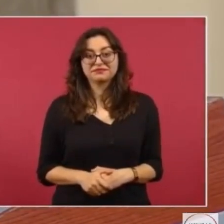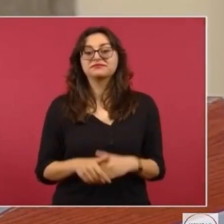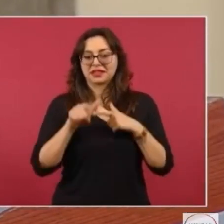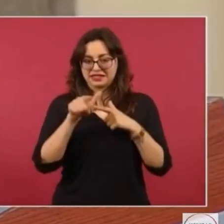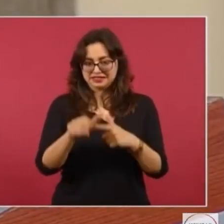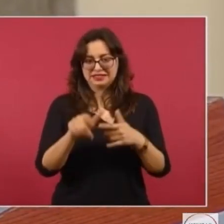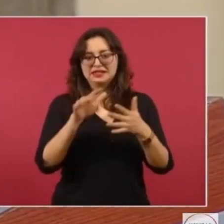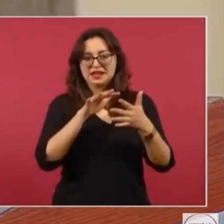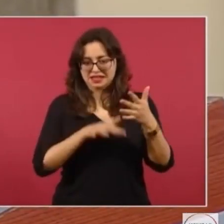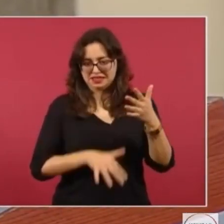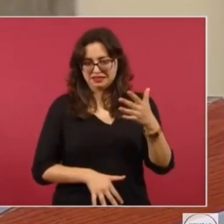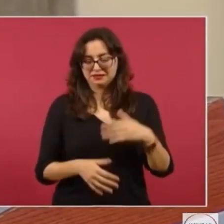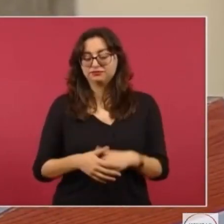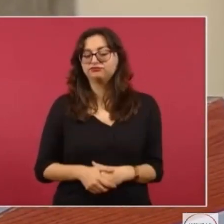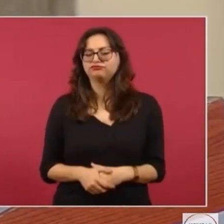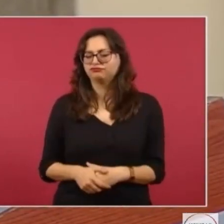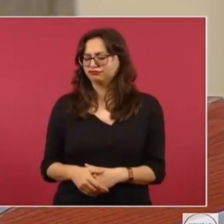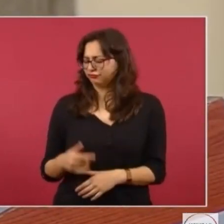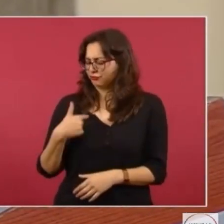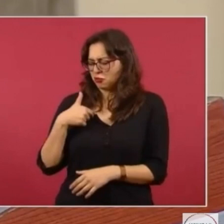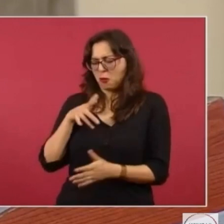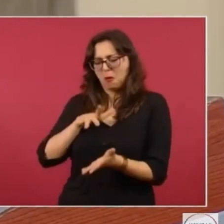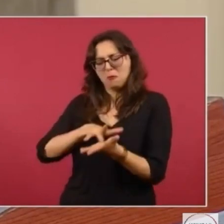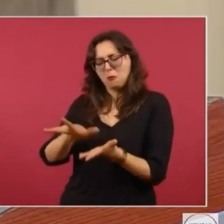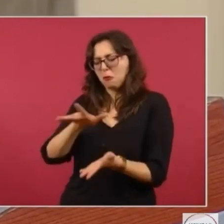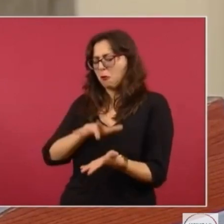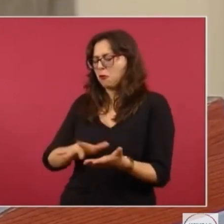Con mucho gusto y mucho aprecio,